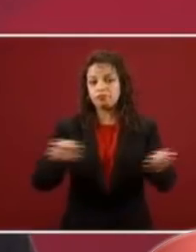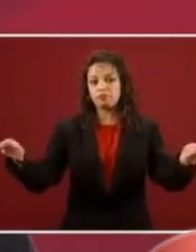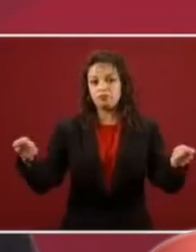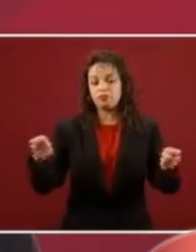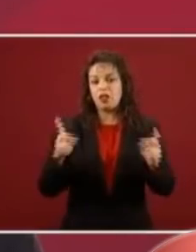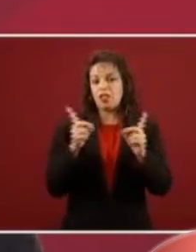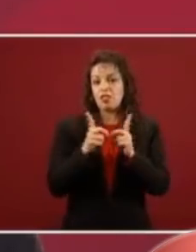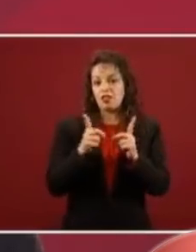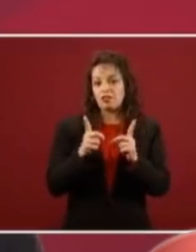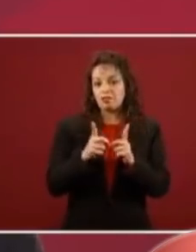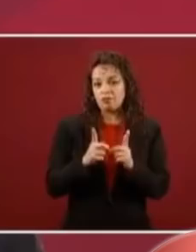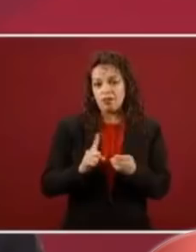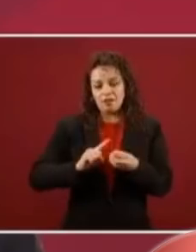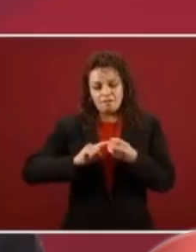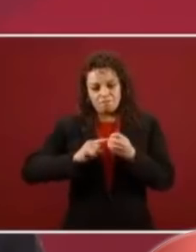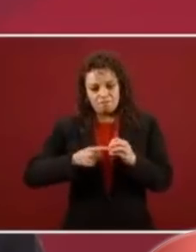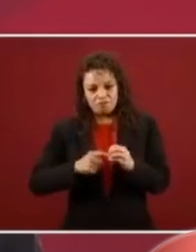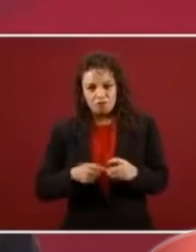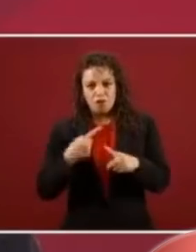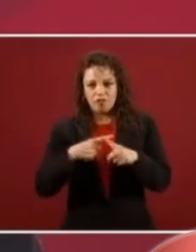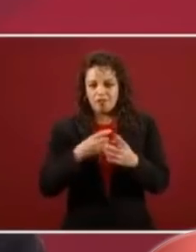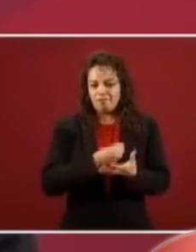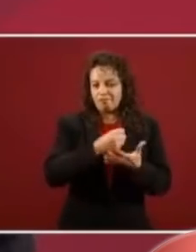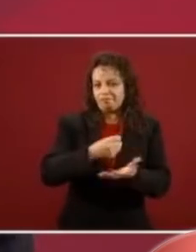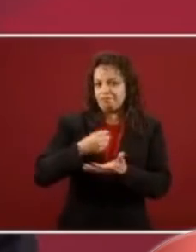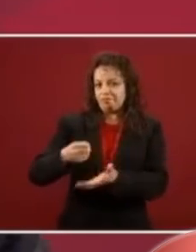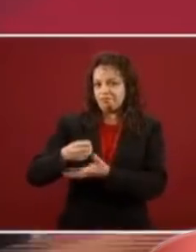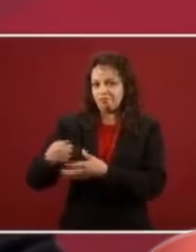frijol con gorgojo.